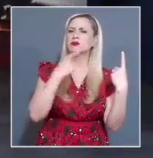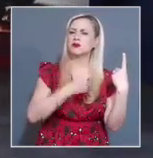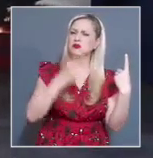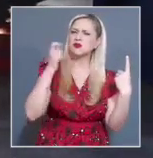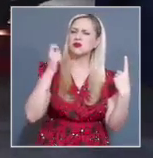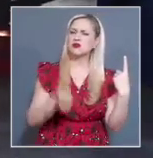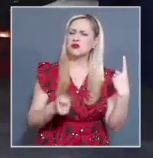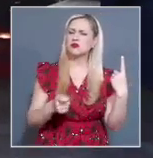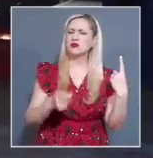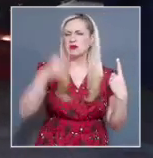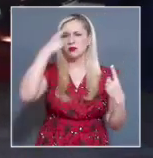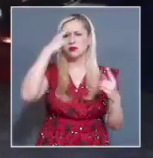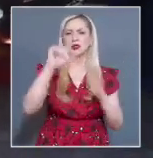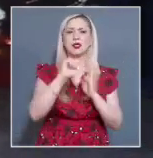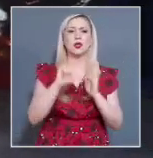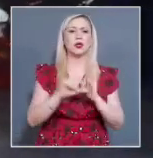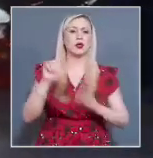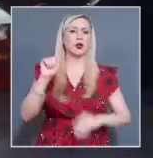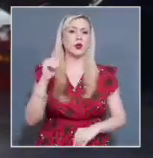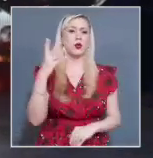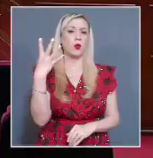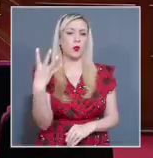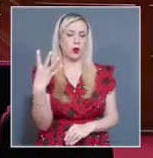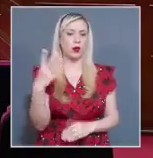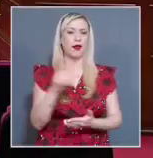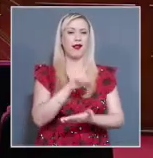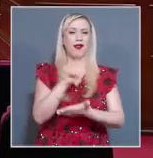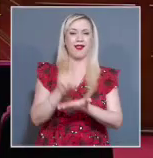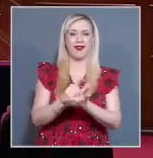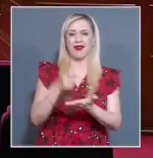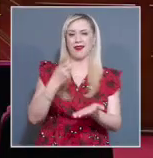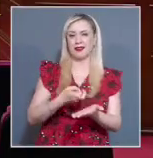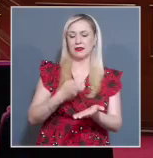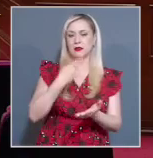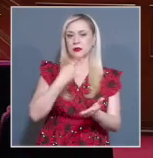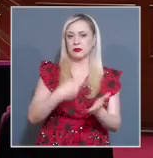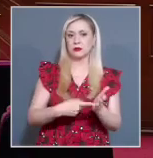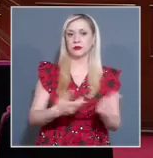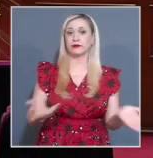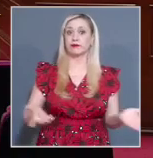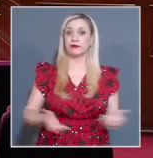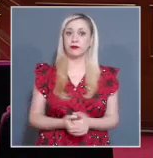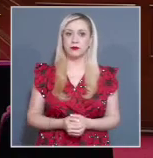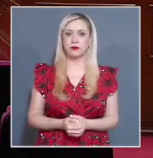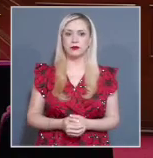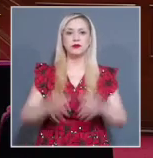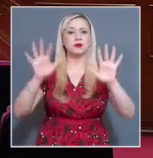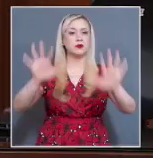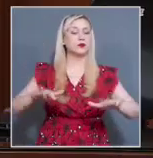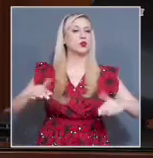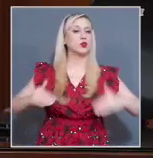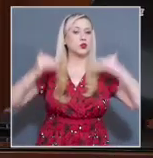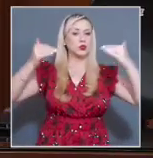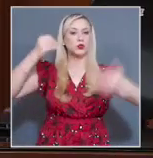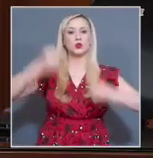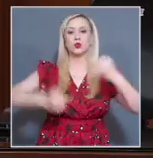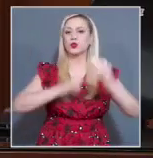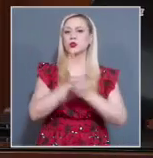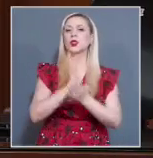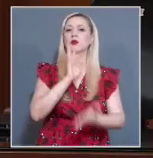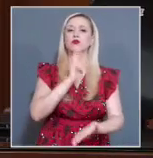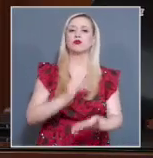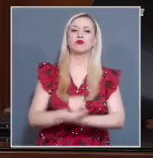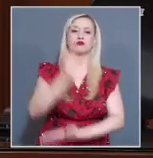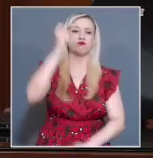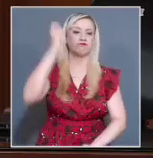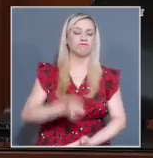artículo 64 de la Ley de Amparo. El Pleno de la Suprema Corte estableció un criterio jurisprudencial para garantizar el derecho